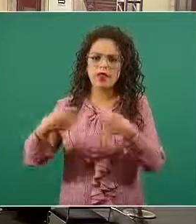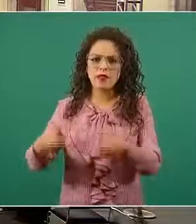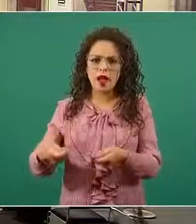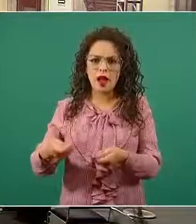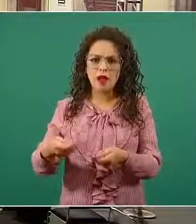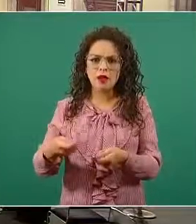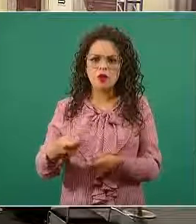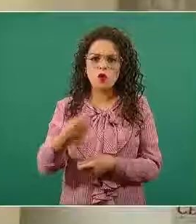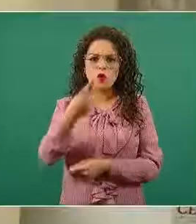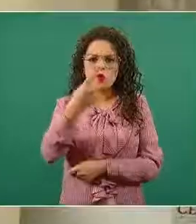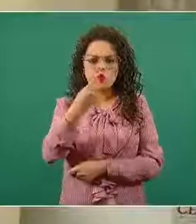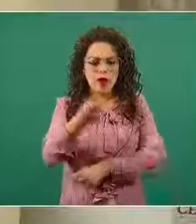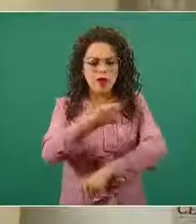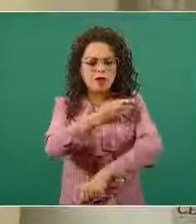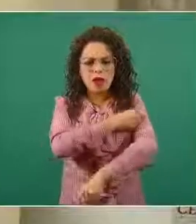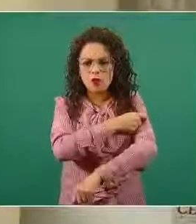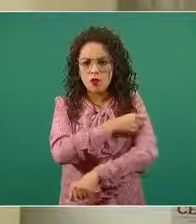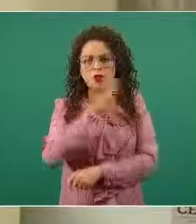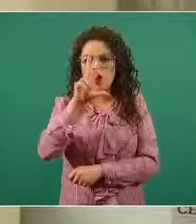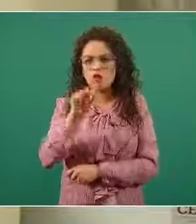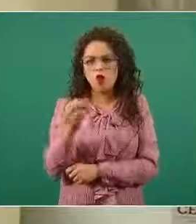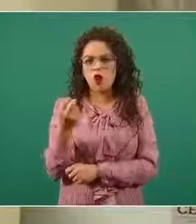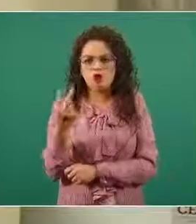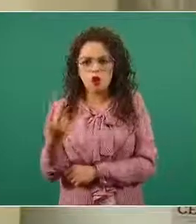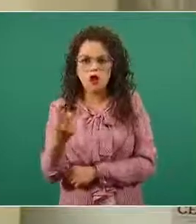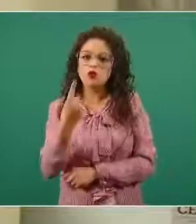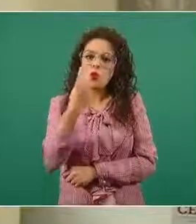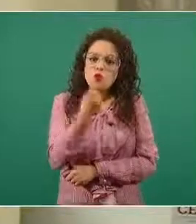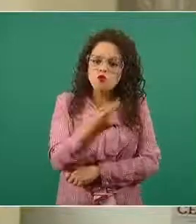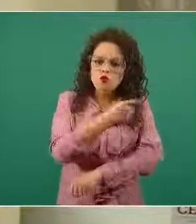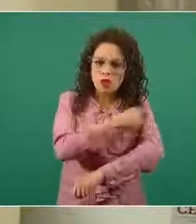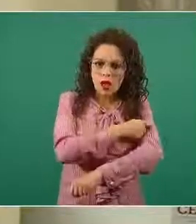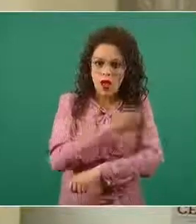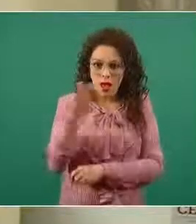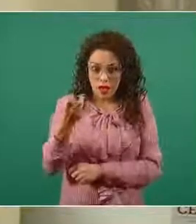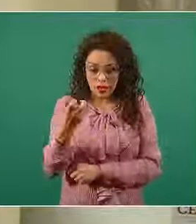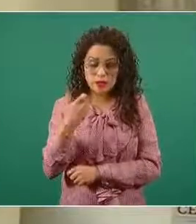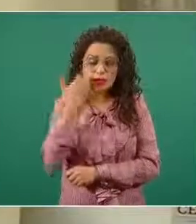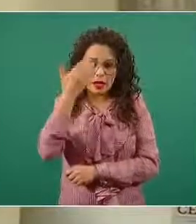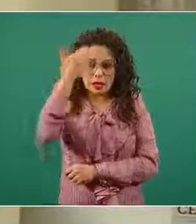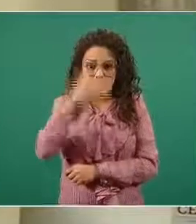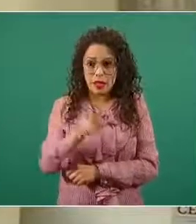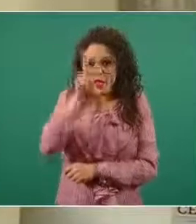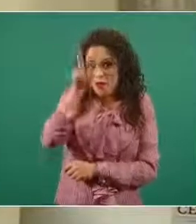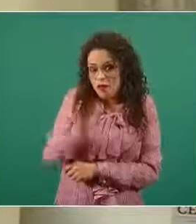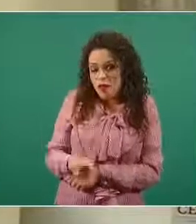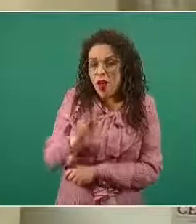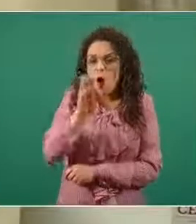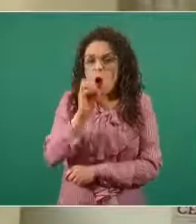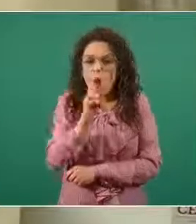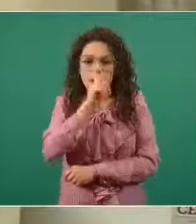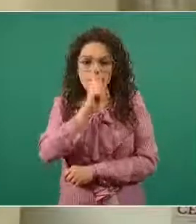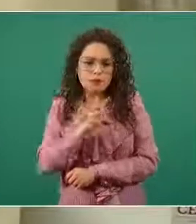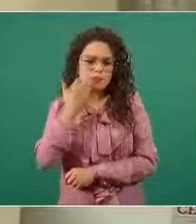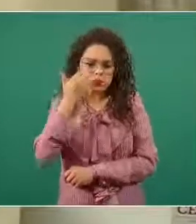de la vacuna o una dosis de las vacunas. ¿Esto qué tan cierto pudiera ser